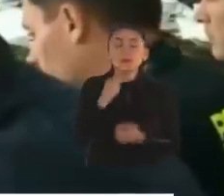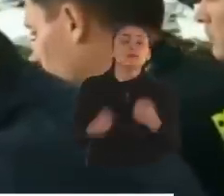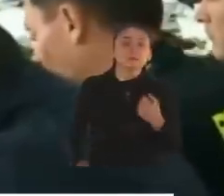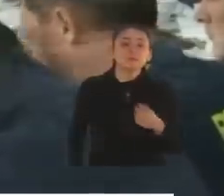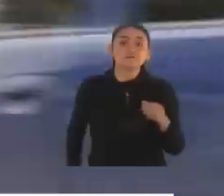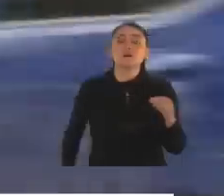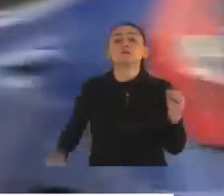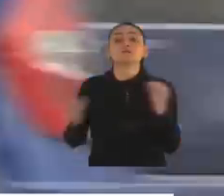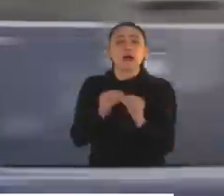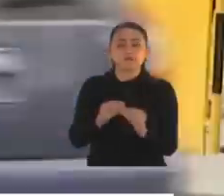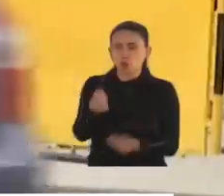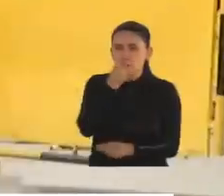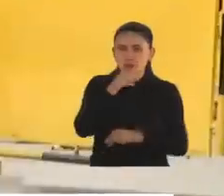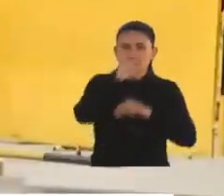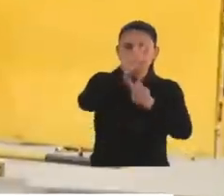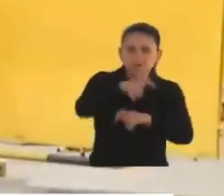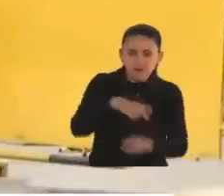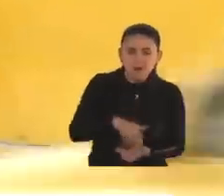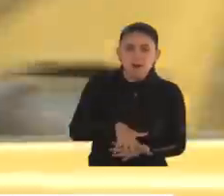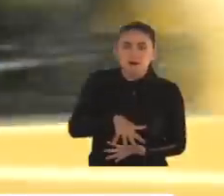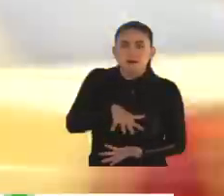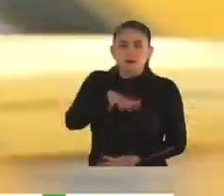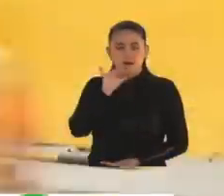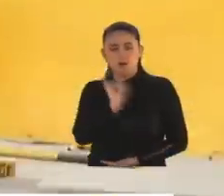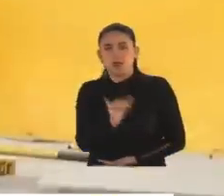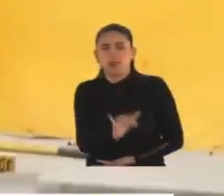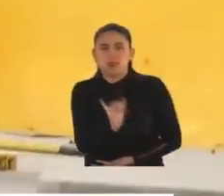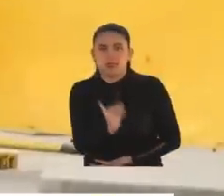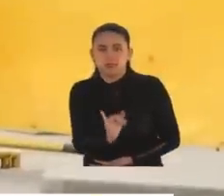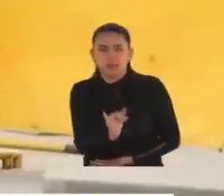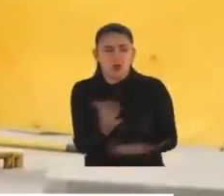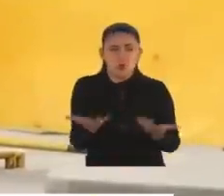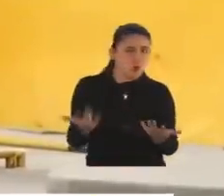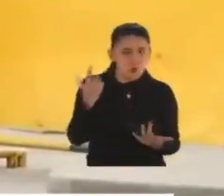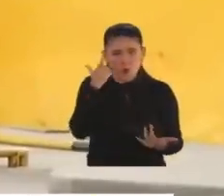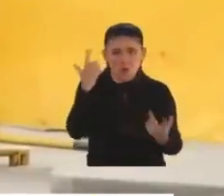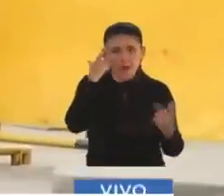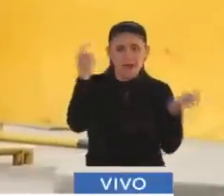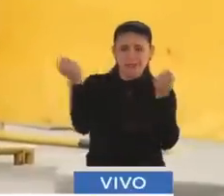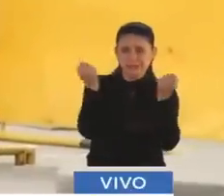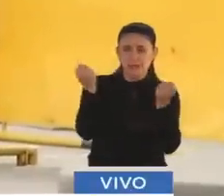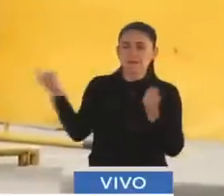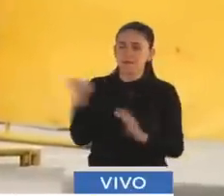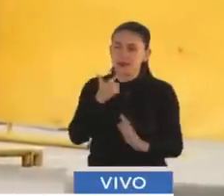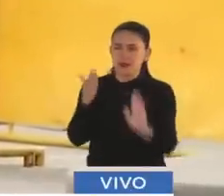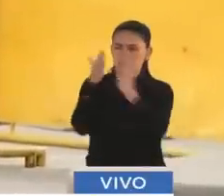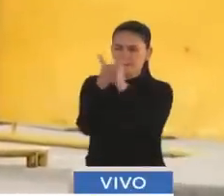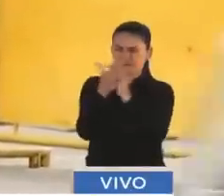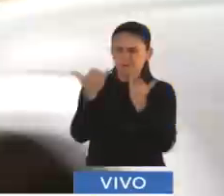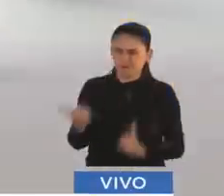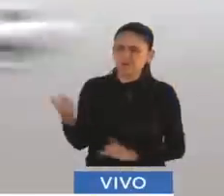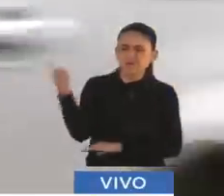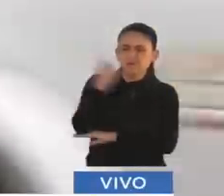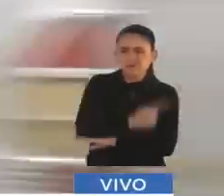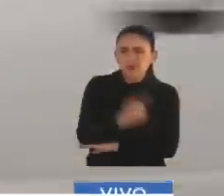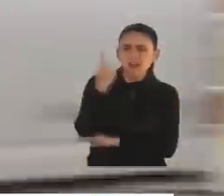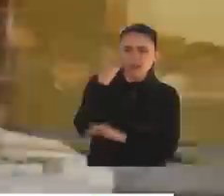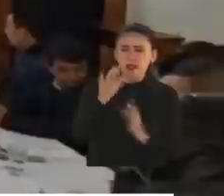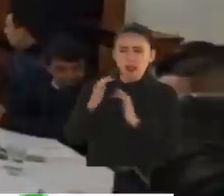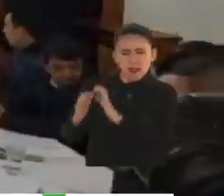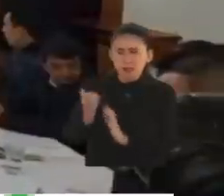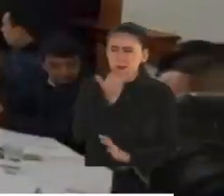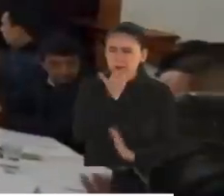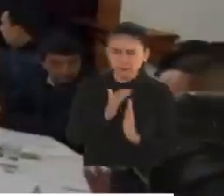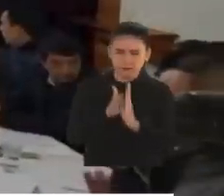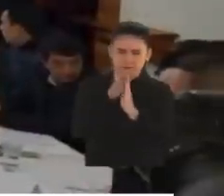están represados, que no han podido salir de Nariño, y aquí está esta radiografía de lo que ha sido esta primera jornada. La